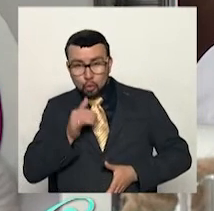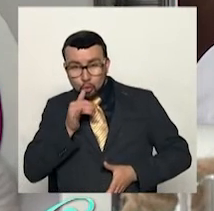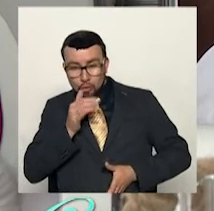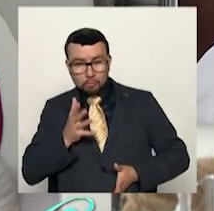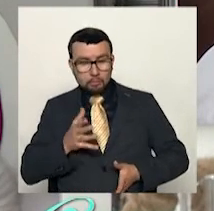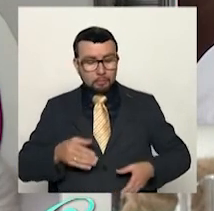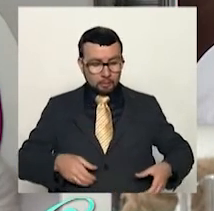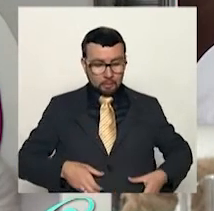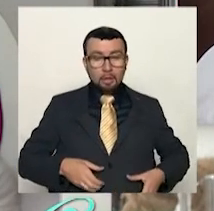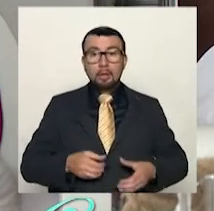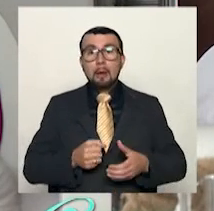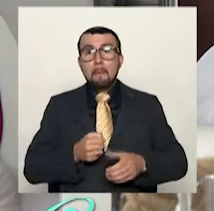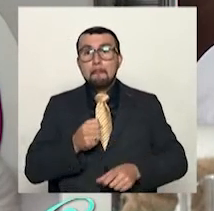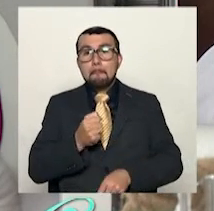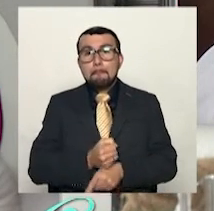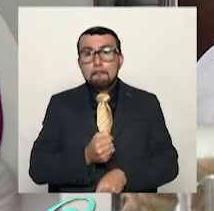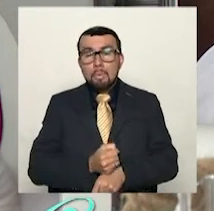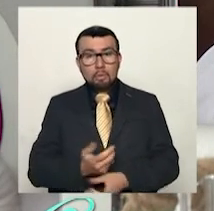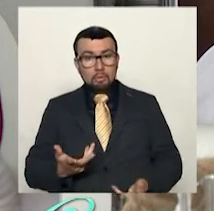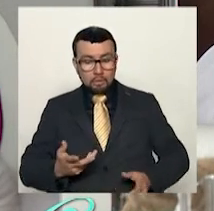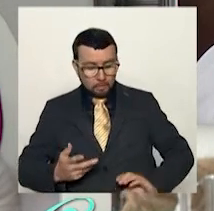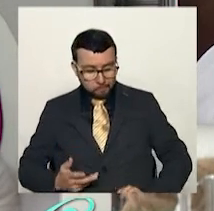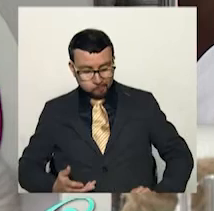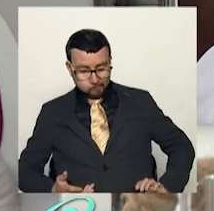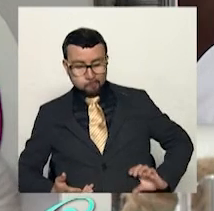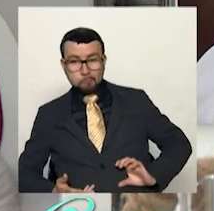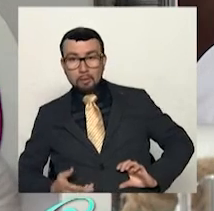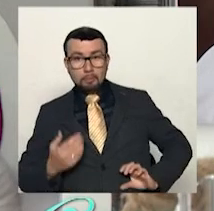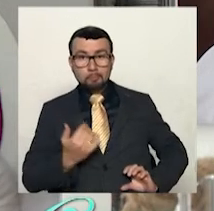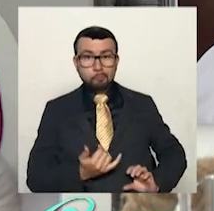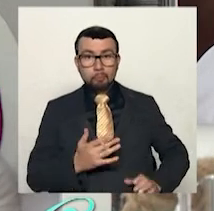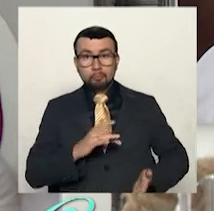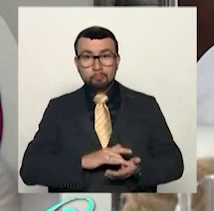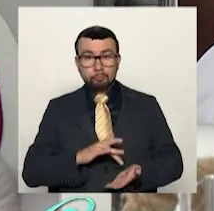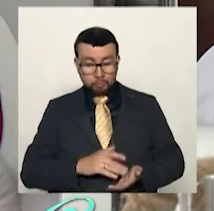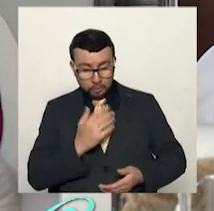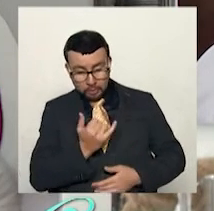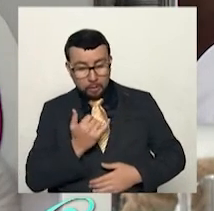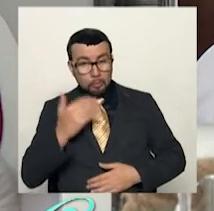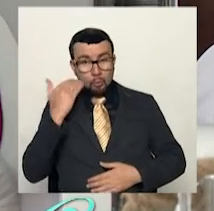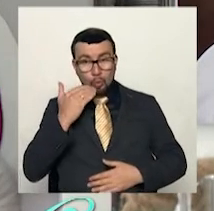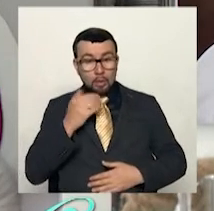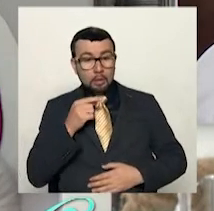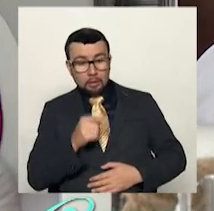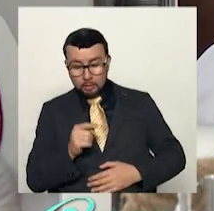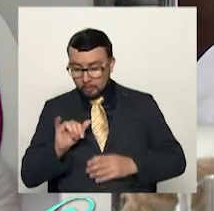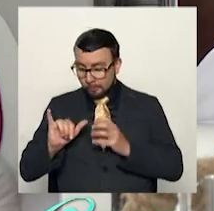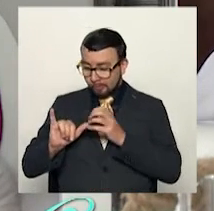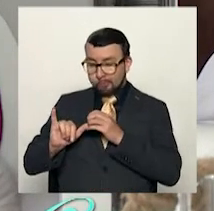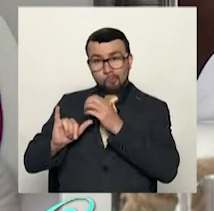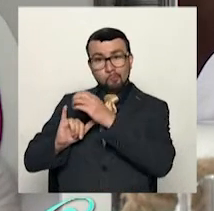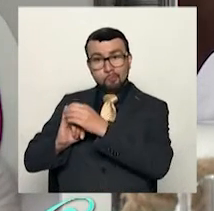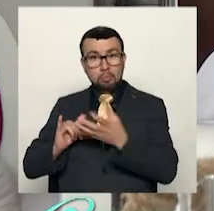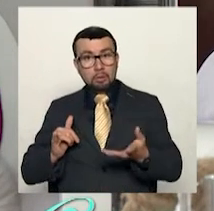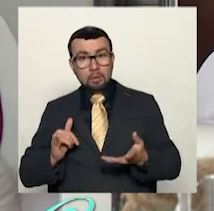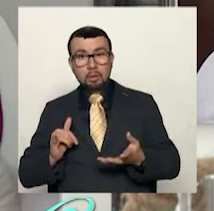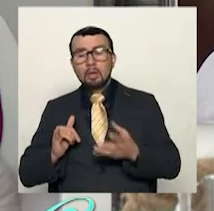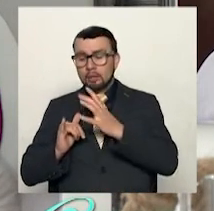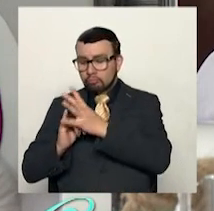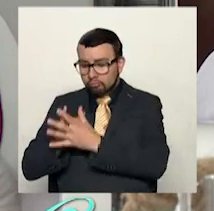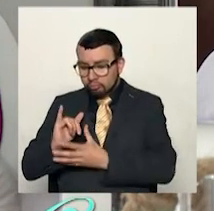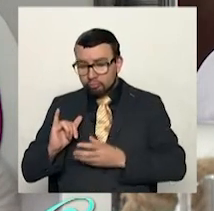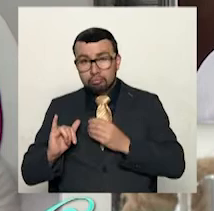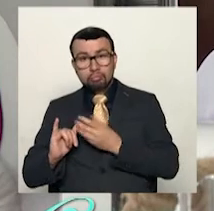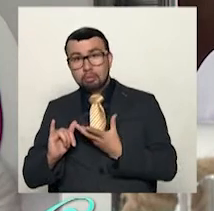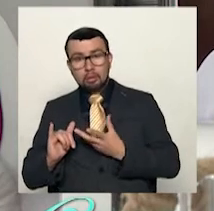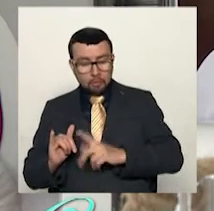la próstata, el colon, en la mujer los ovarios, el útero, y para el otro lado otra vez